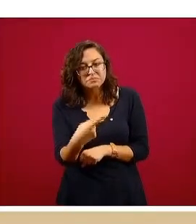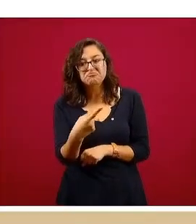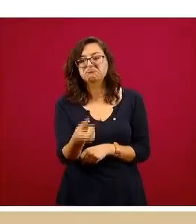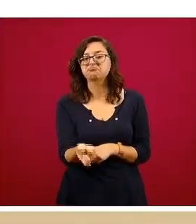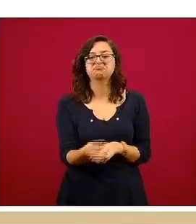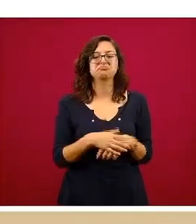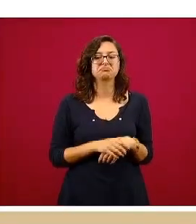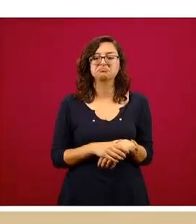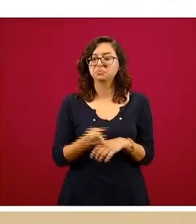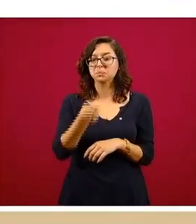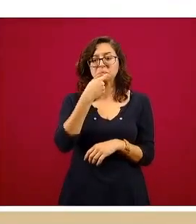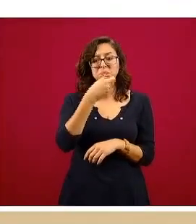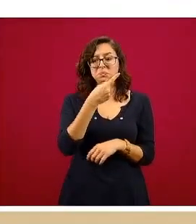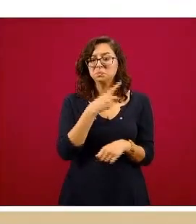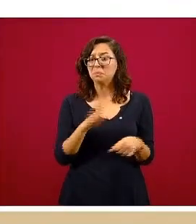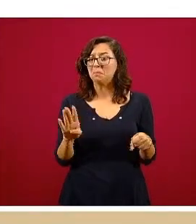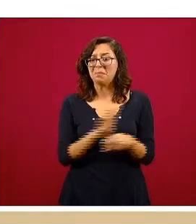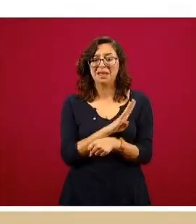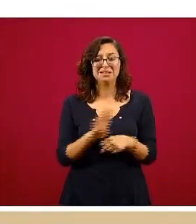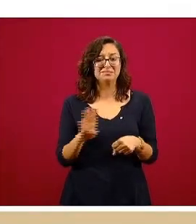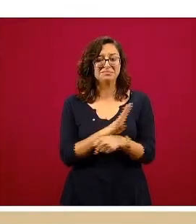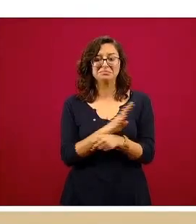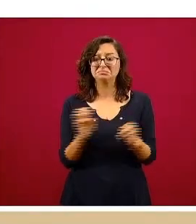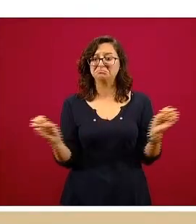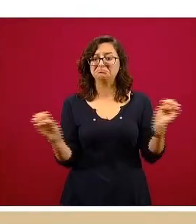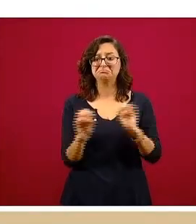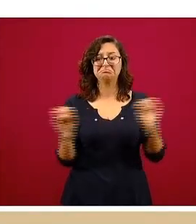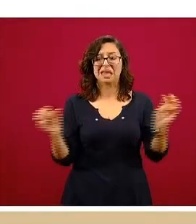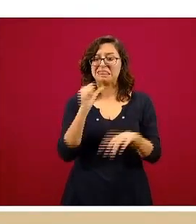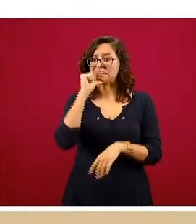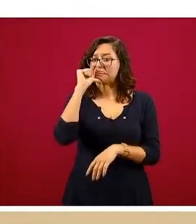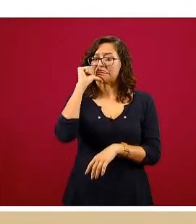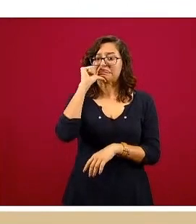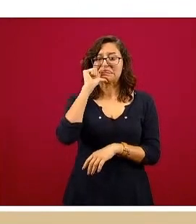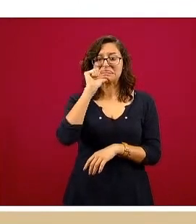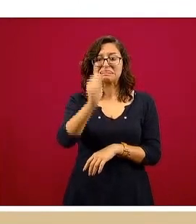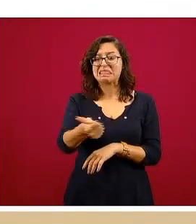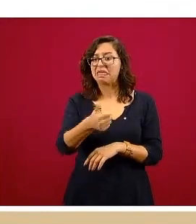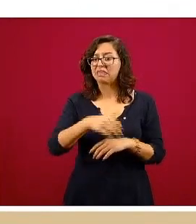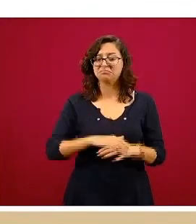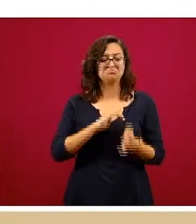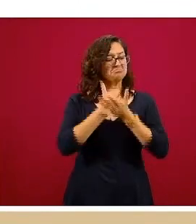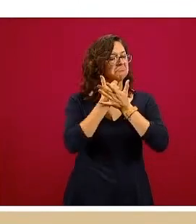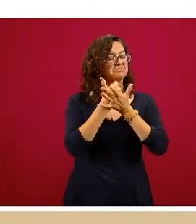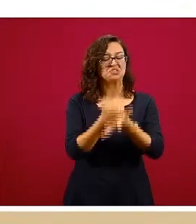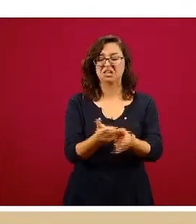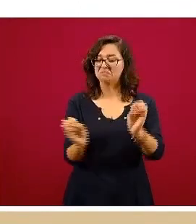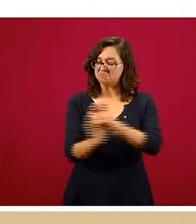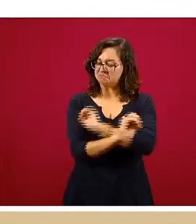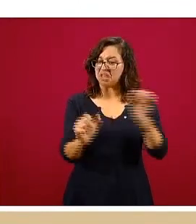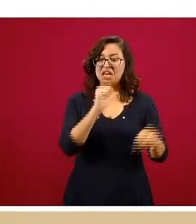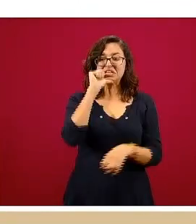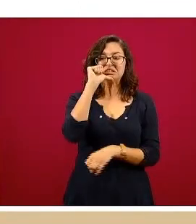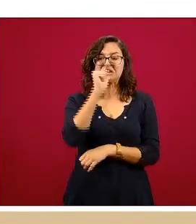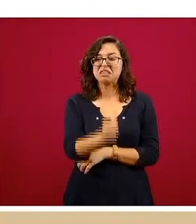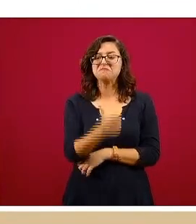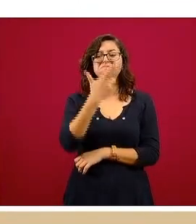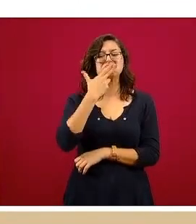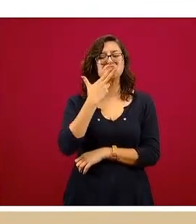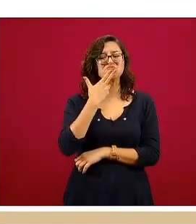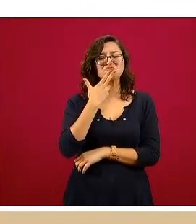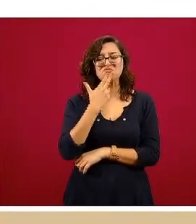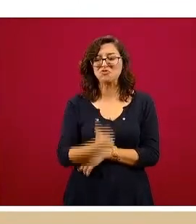no mostró beneficios clínicos en personas con neumonía grave con COVID-19. No